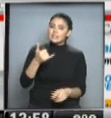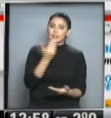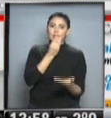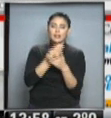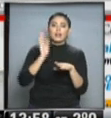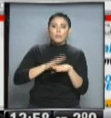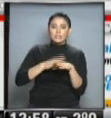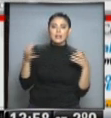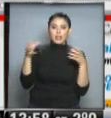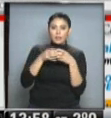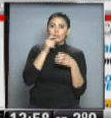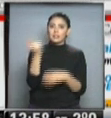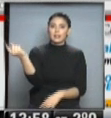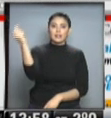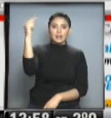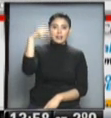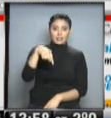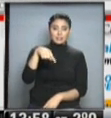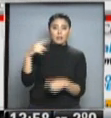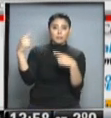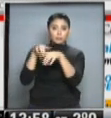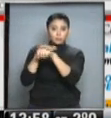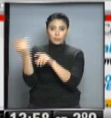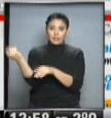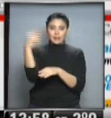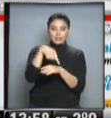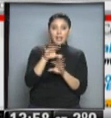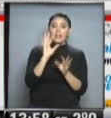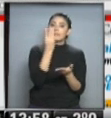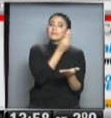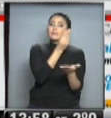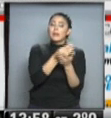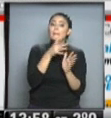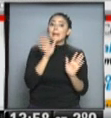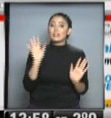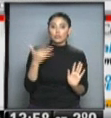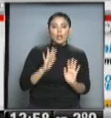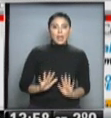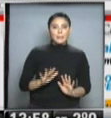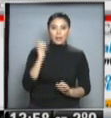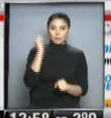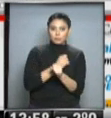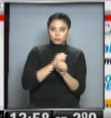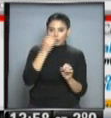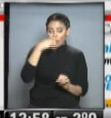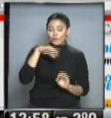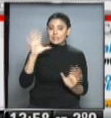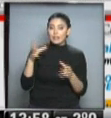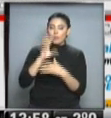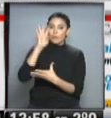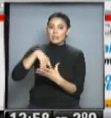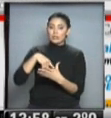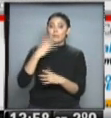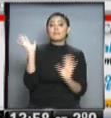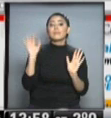cuando regresen después de este amistoso parece y todos esperamos todavía la confirmación oficial del Barcelona